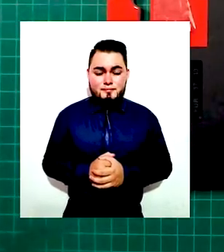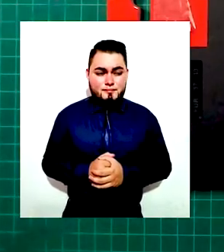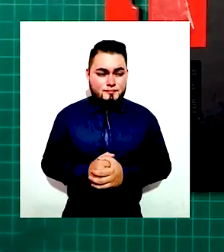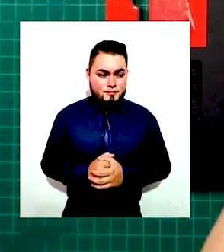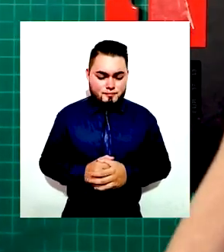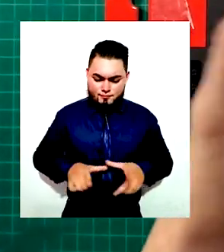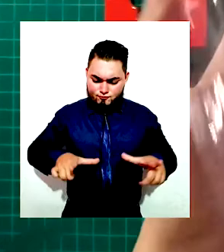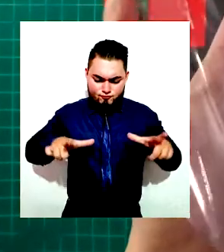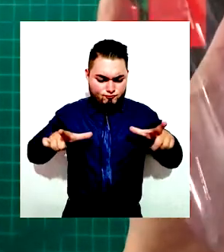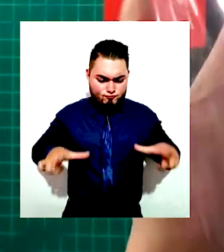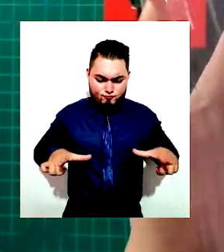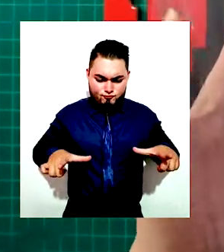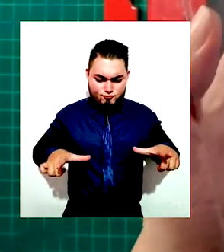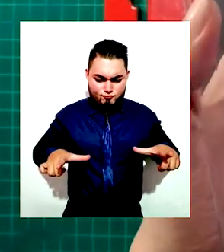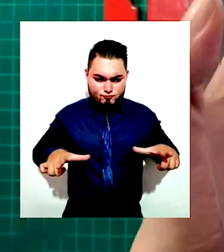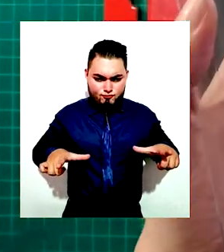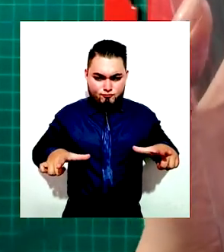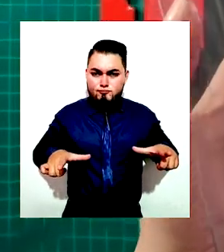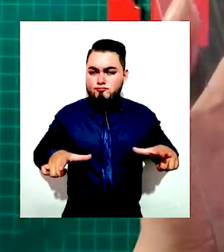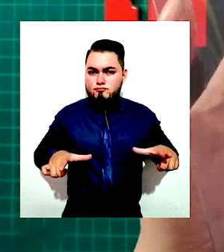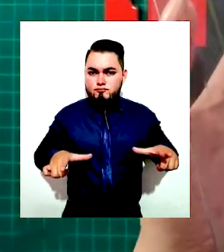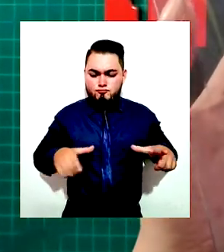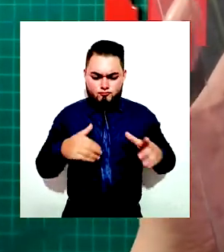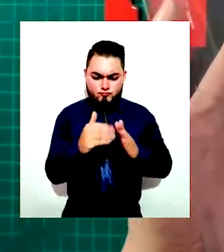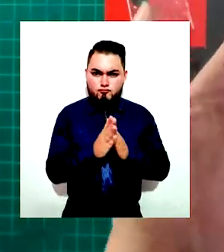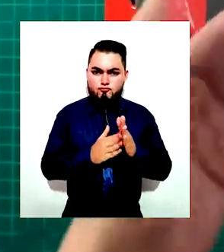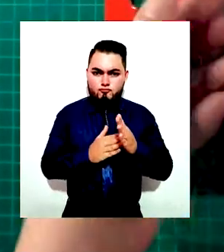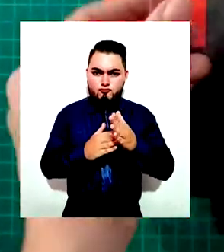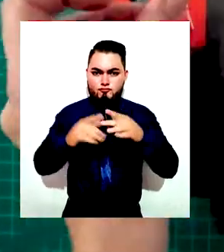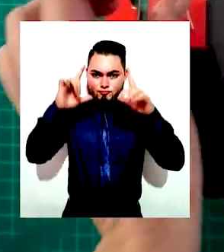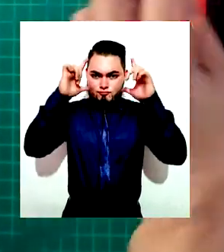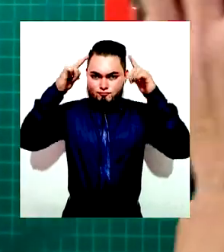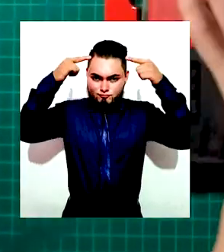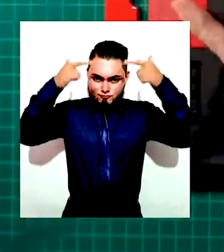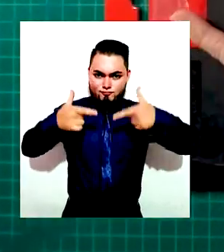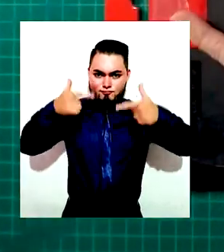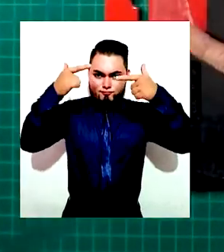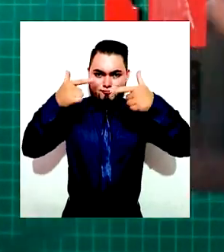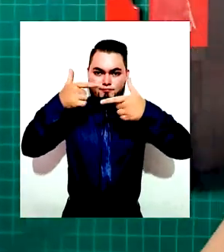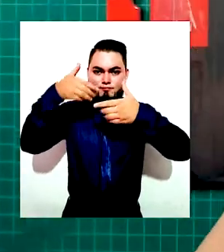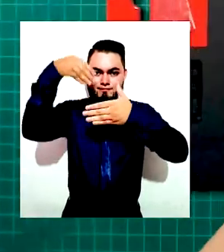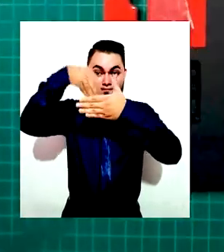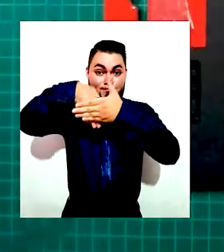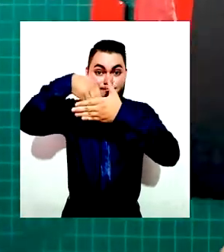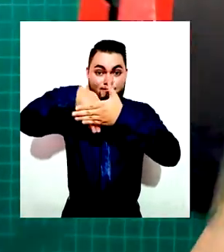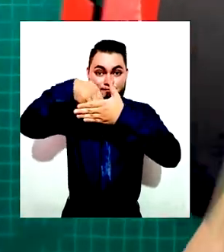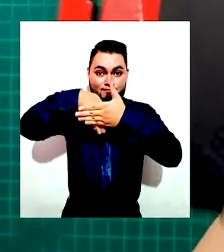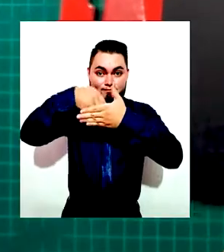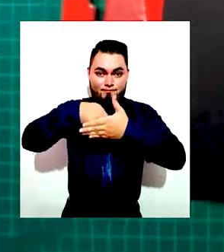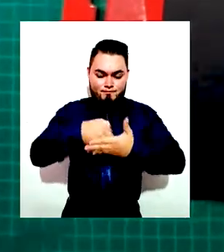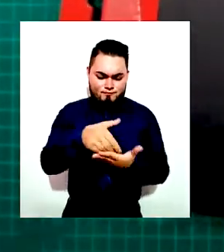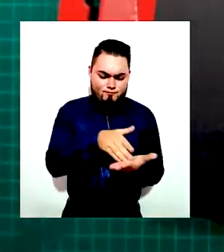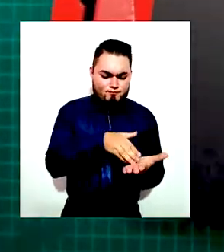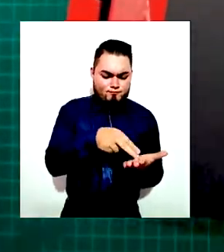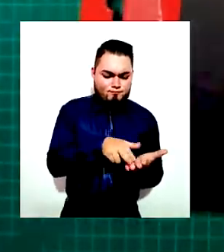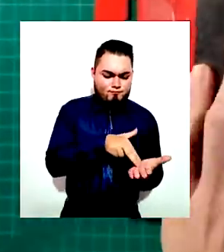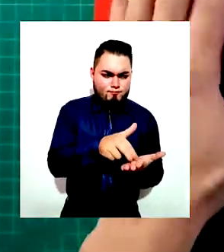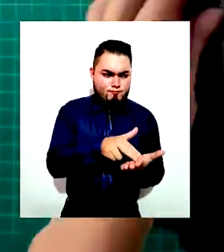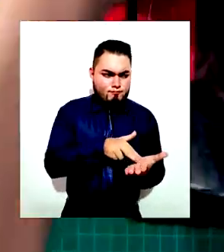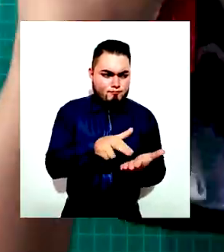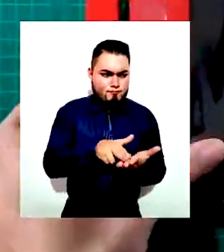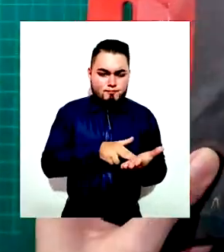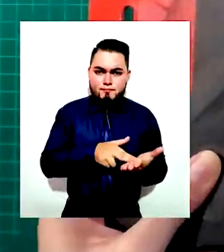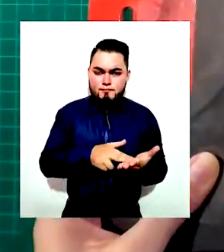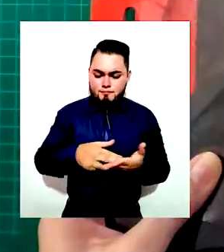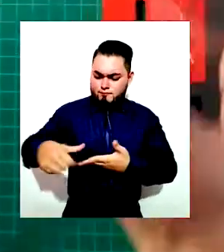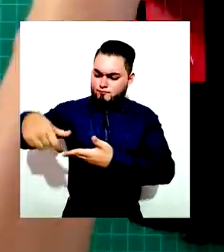Como nuestro plástico es transparente, podemos aplicar la pintura en la parte interna de la careta. Para facilitar el trabajo, me